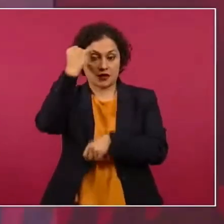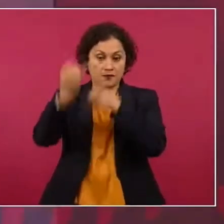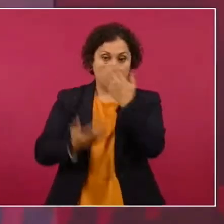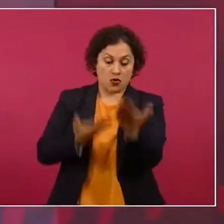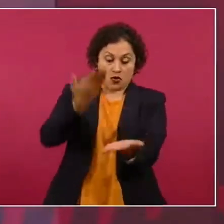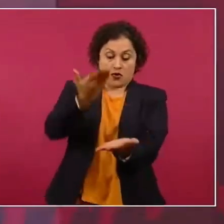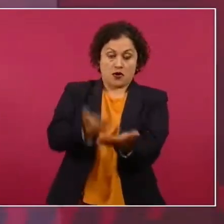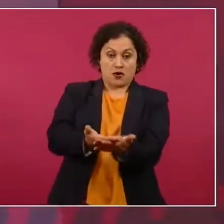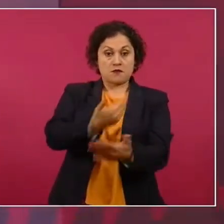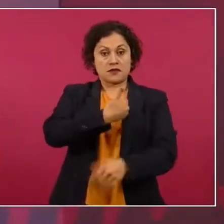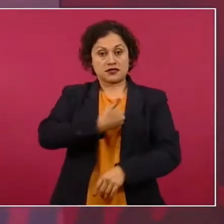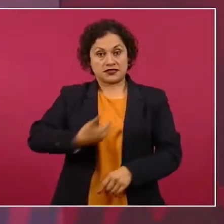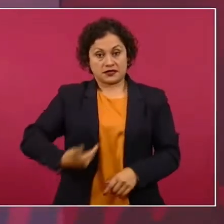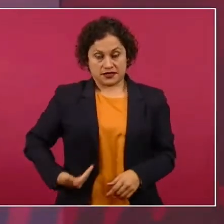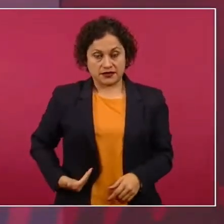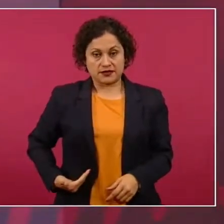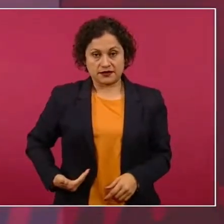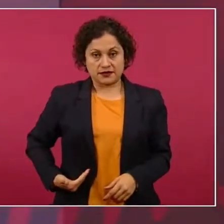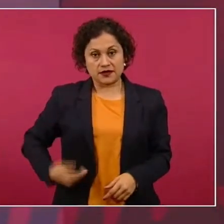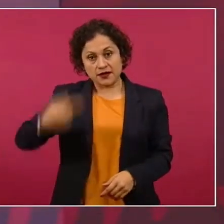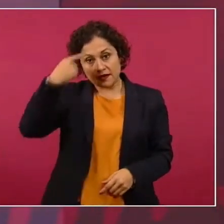ternas